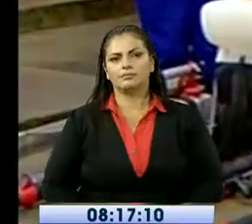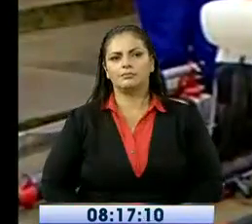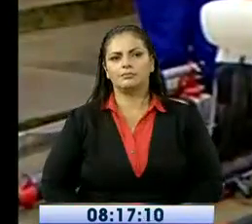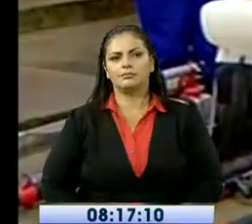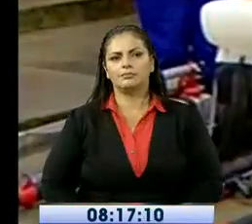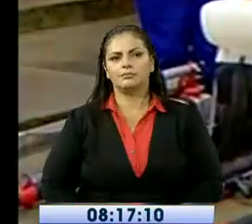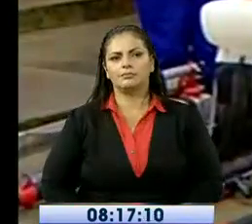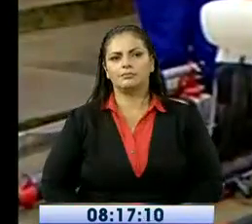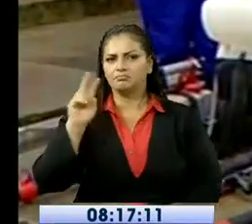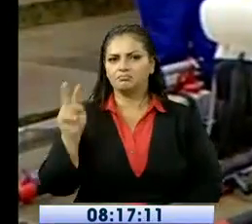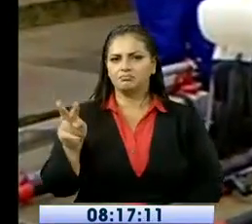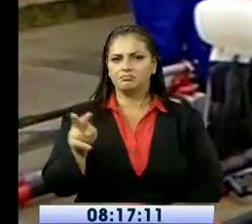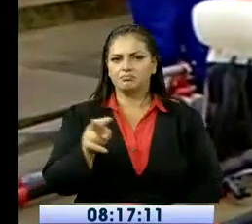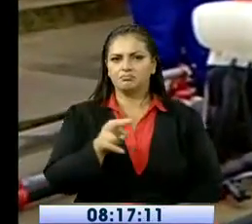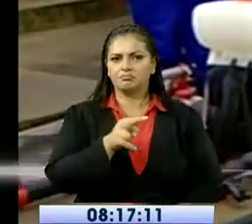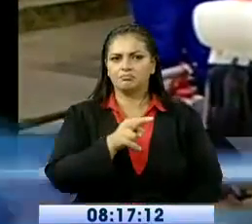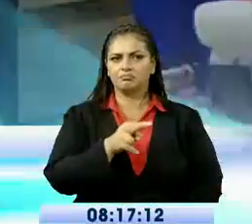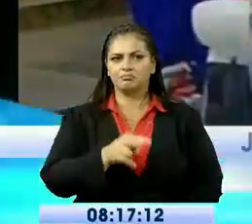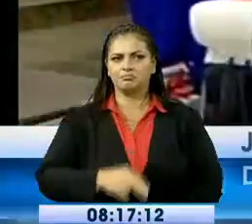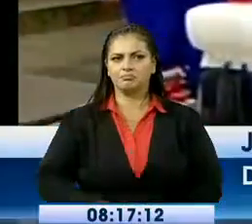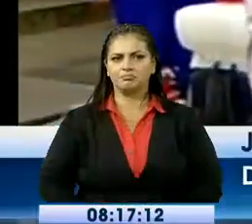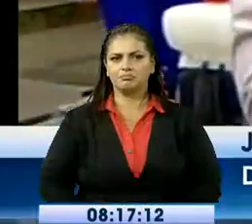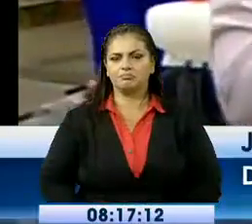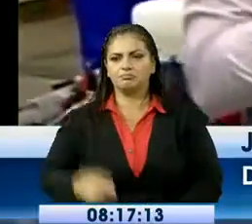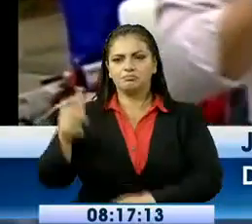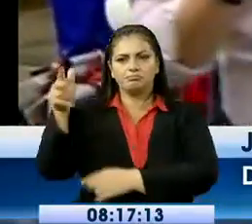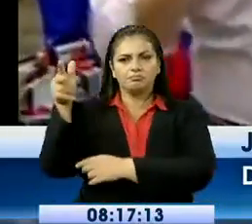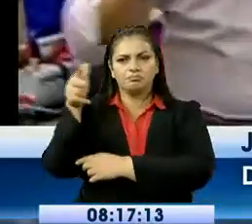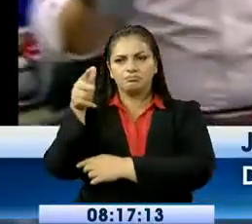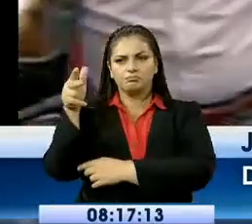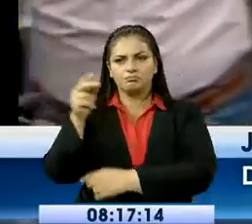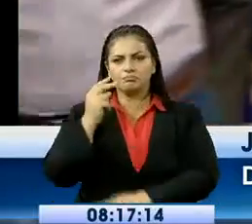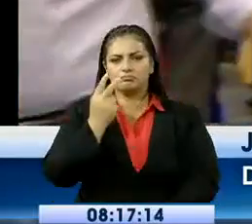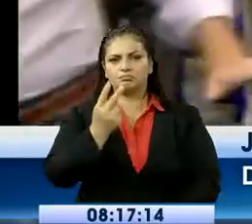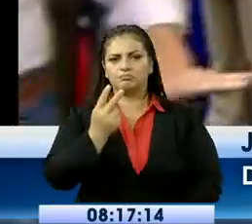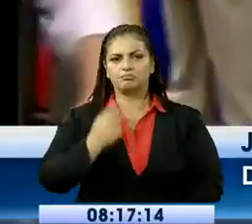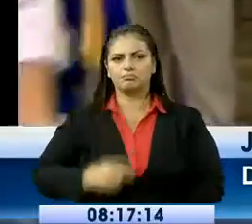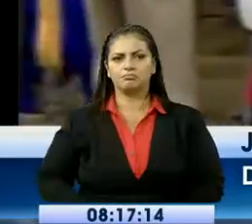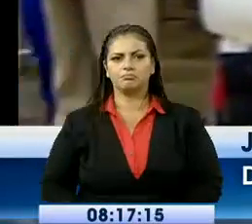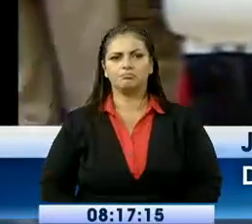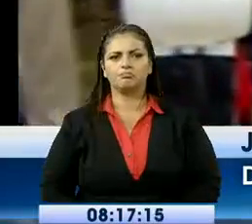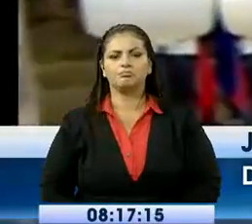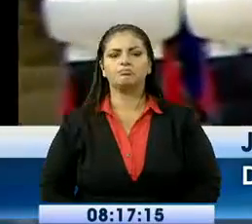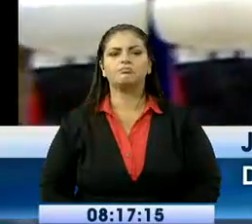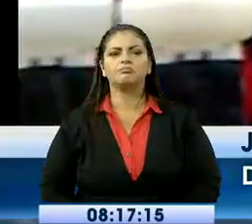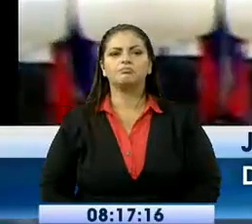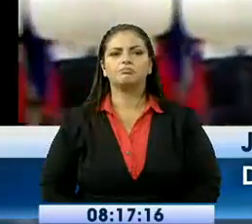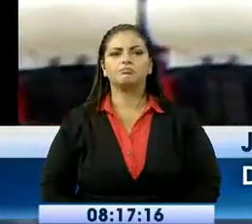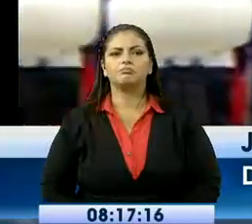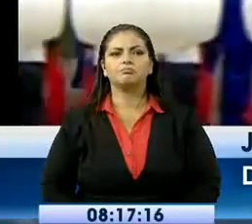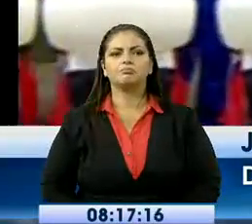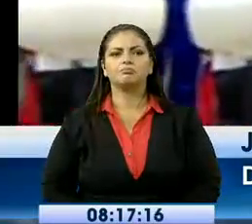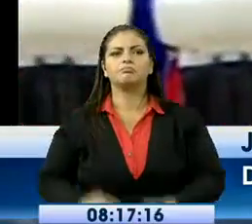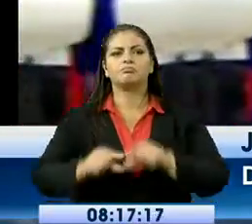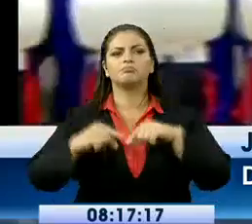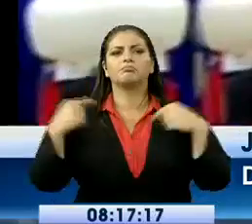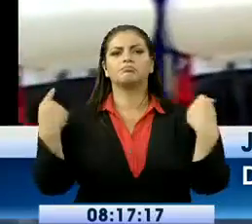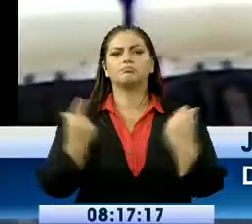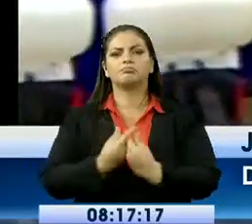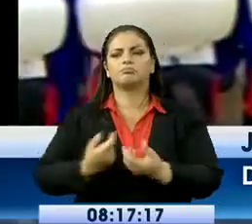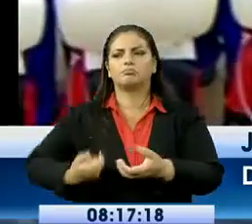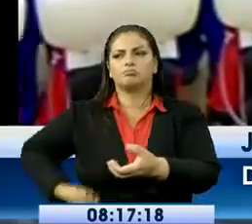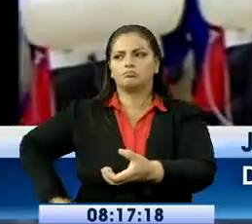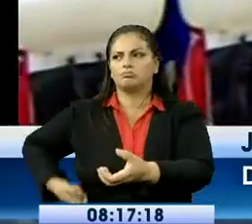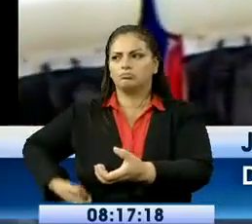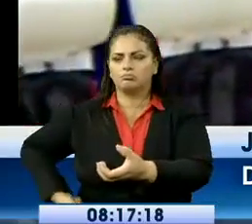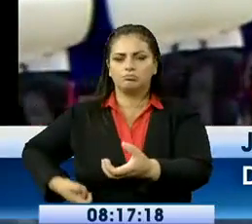ver, bueno, si mi camarógrafo me ayuda, ¿no? Estamos listos con lo que es la brigada de fumigación, ¿correcto? Tomemos